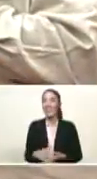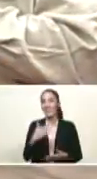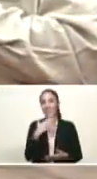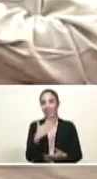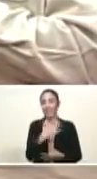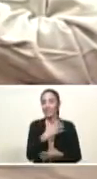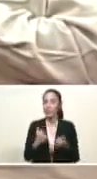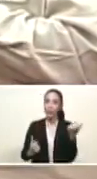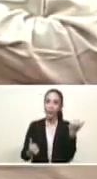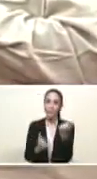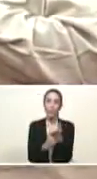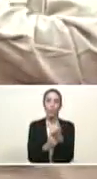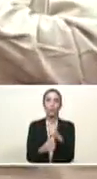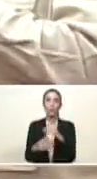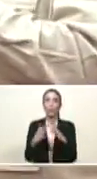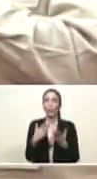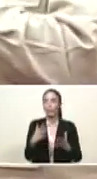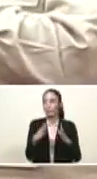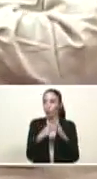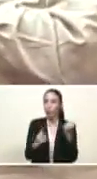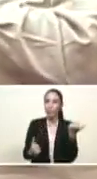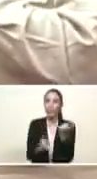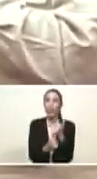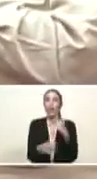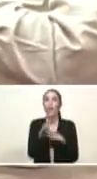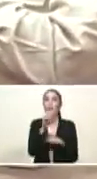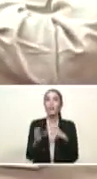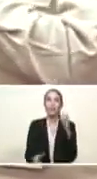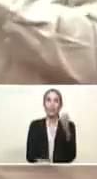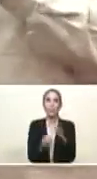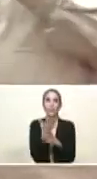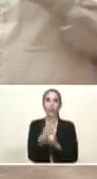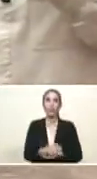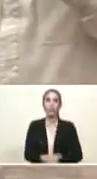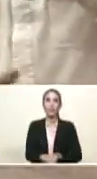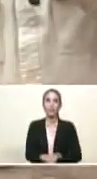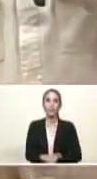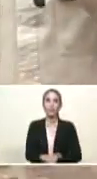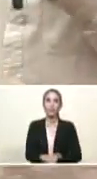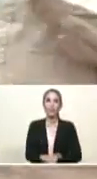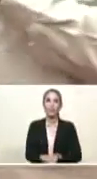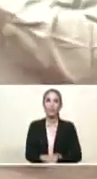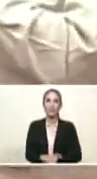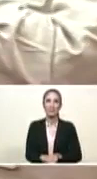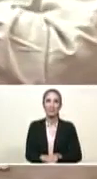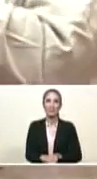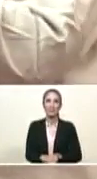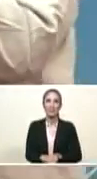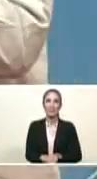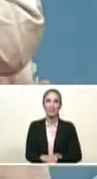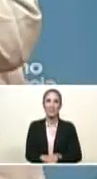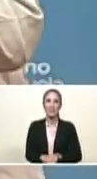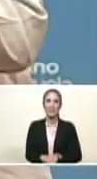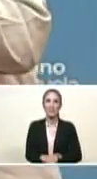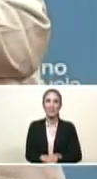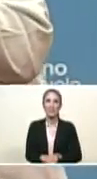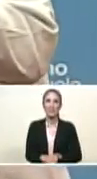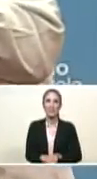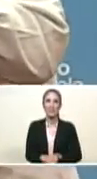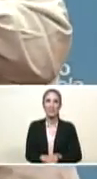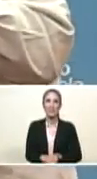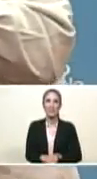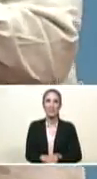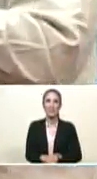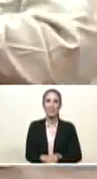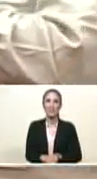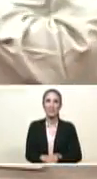y cuente con nosotros este 20 de mayo, dale la batalla. Mira, así es. Así, para compartir